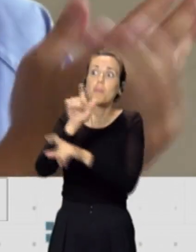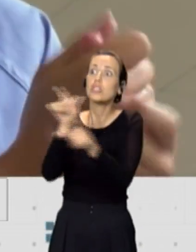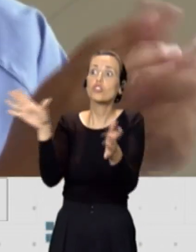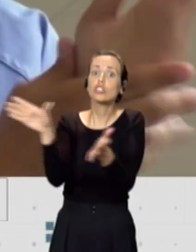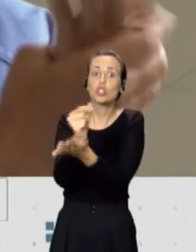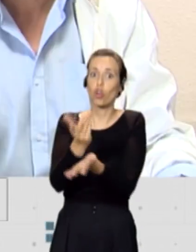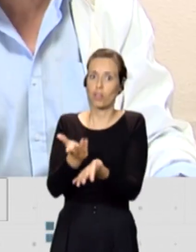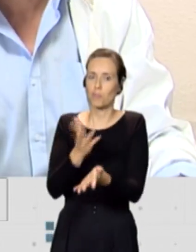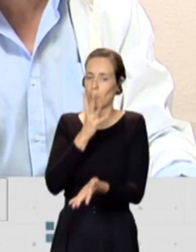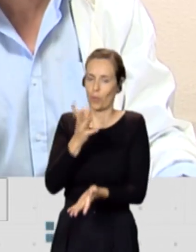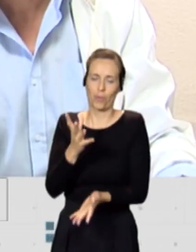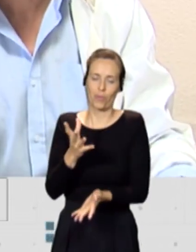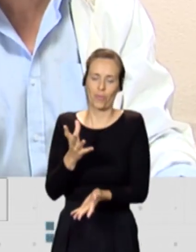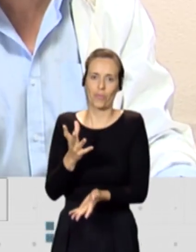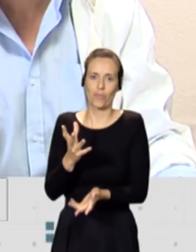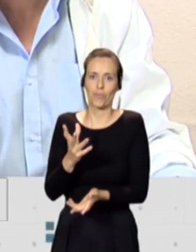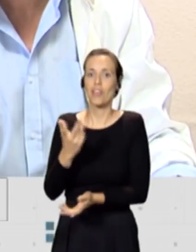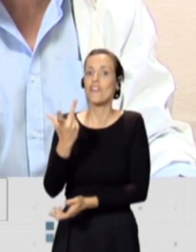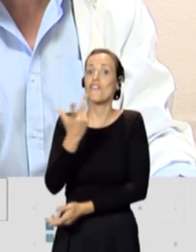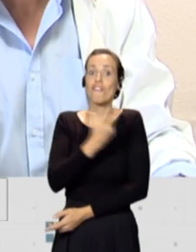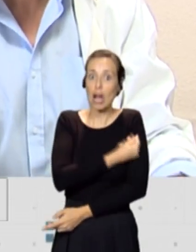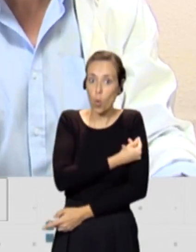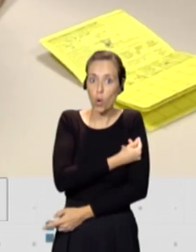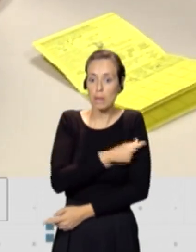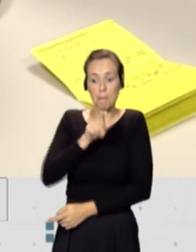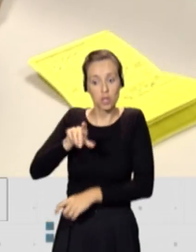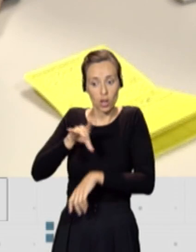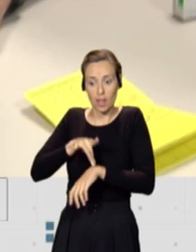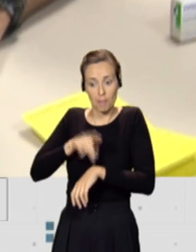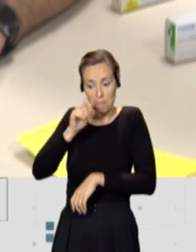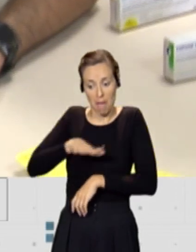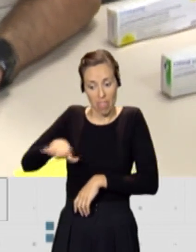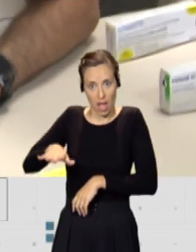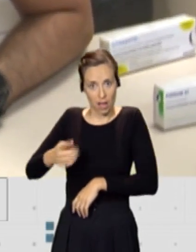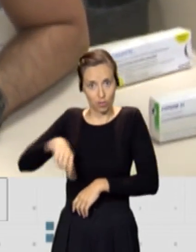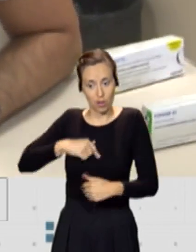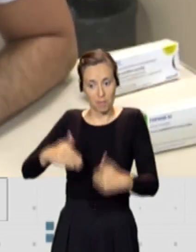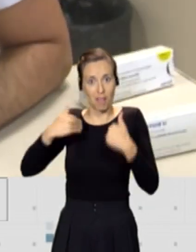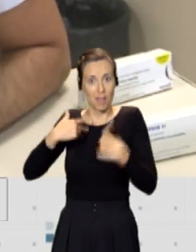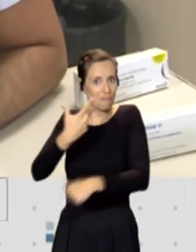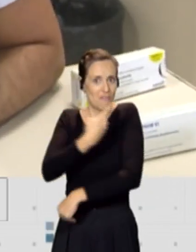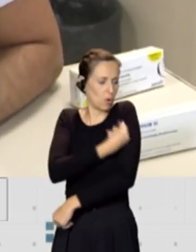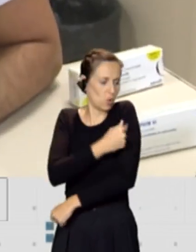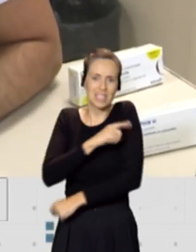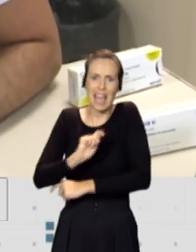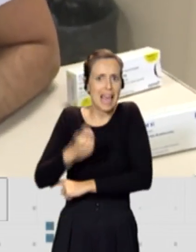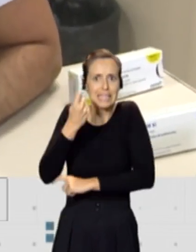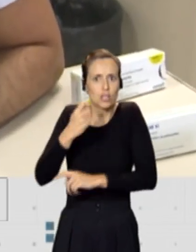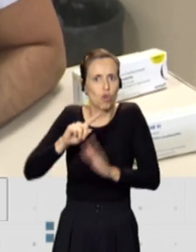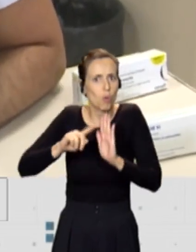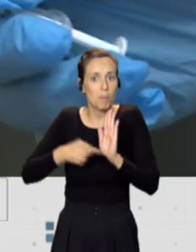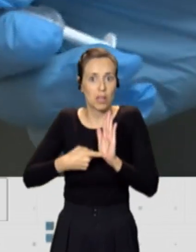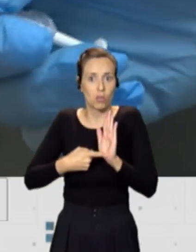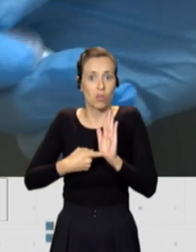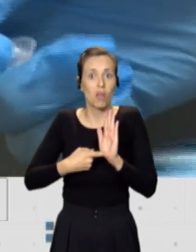Las vacunas, como decimos siempre, los pediatras y los que nos dedicamos a la vacuna mueren de éxito, ¿no? Y al final la gente termina teniendo